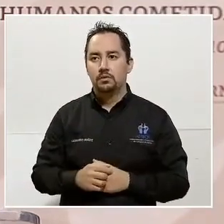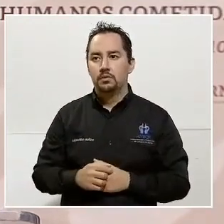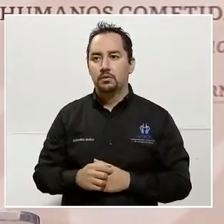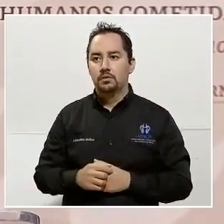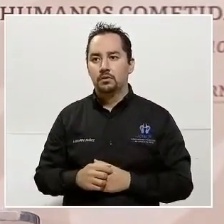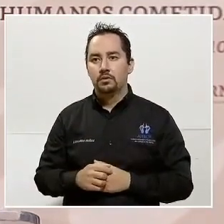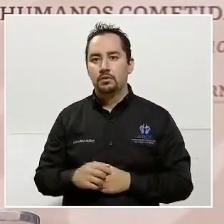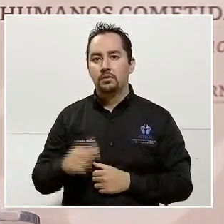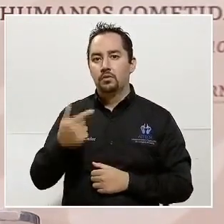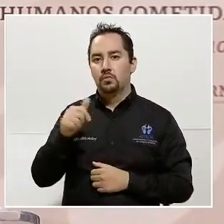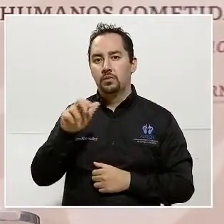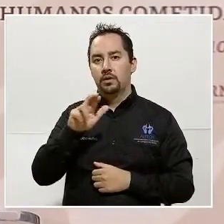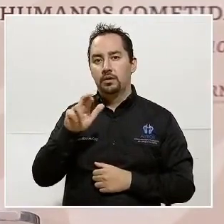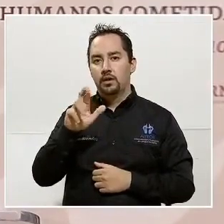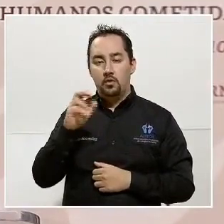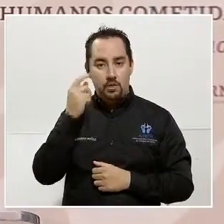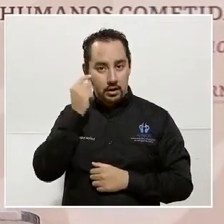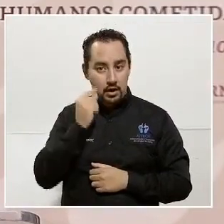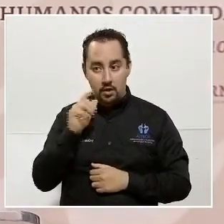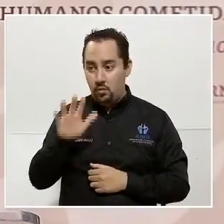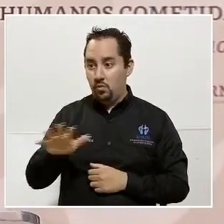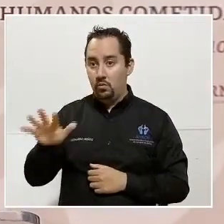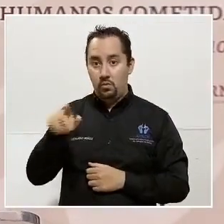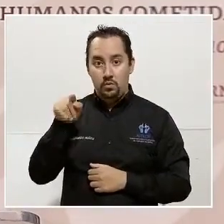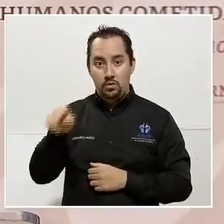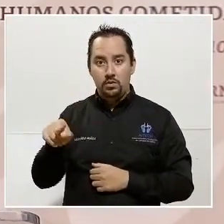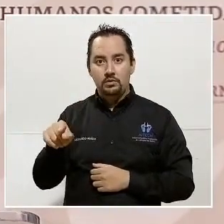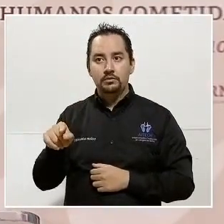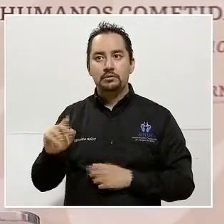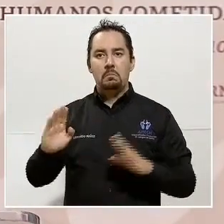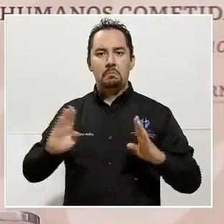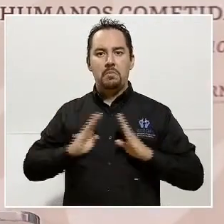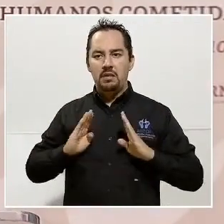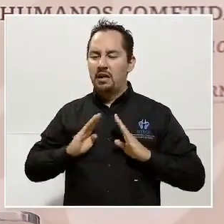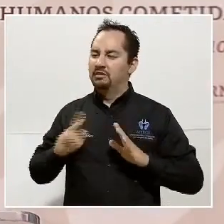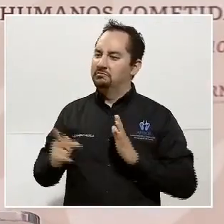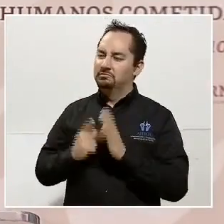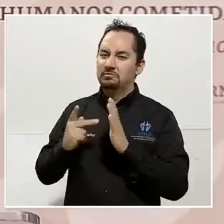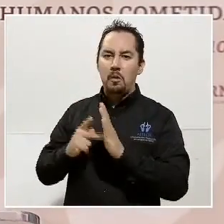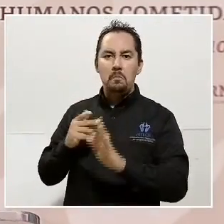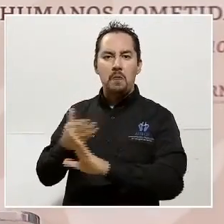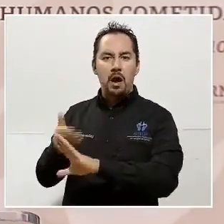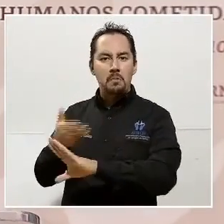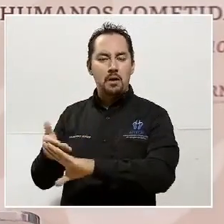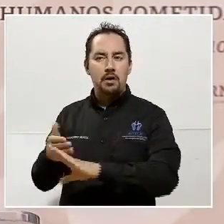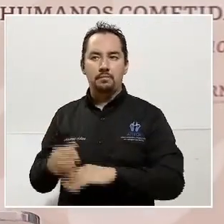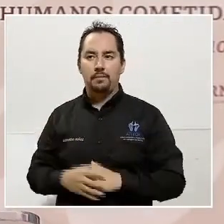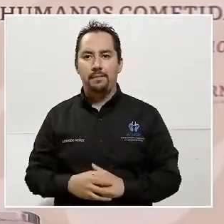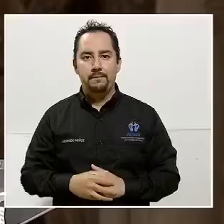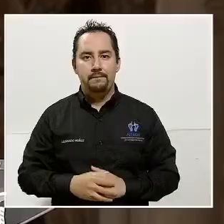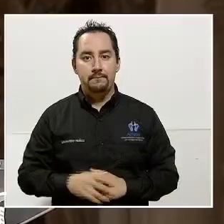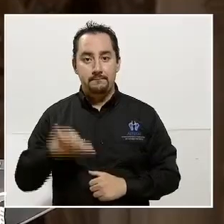de Álvarez Guerrero, que sufrieron ofensivas militares sin precedentes. Hoy, 10 de